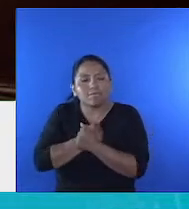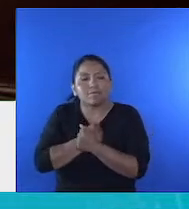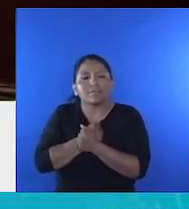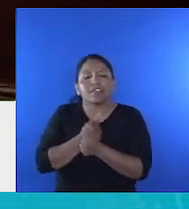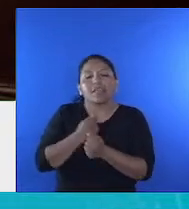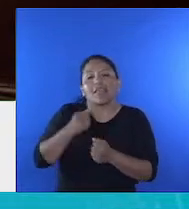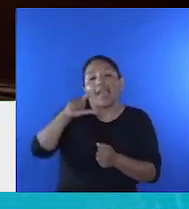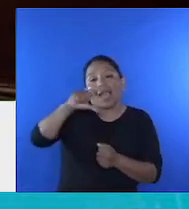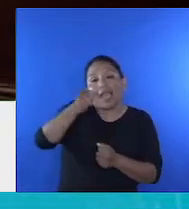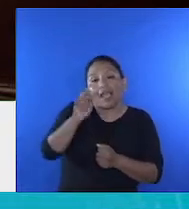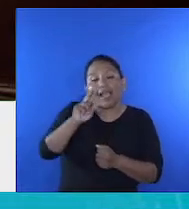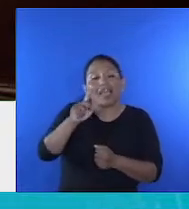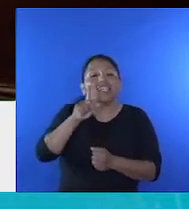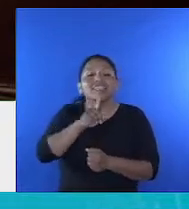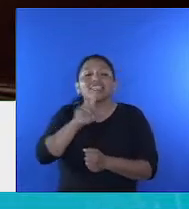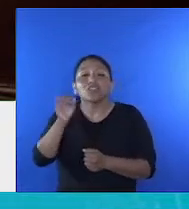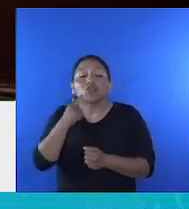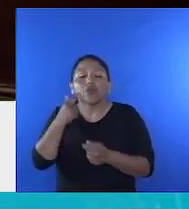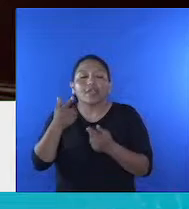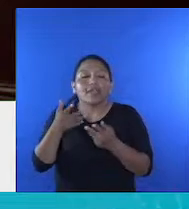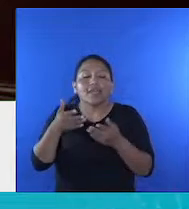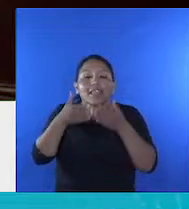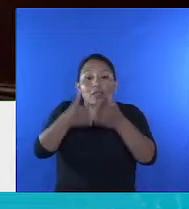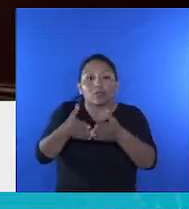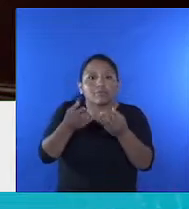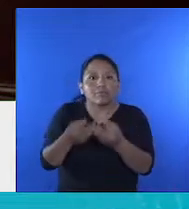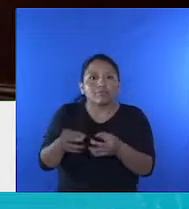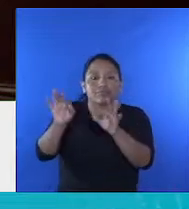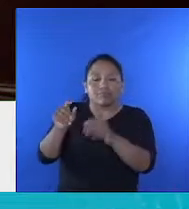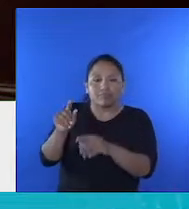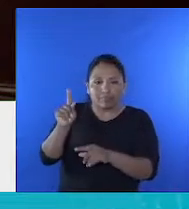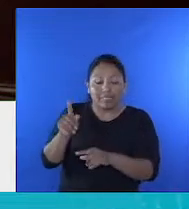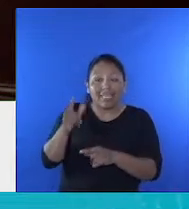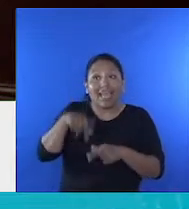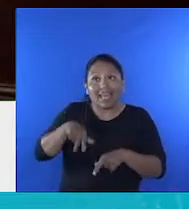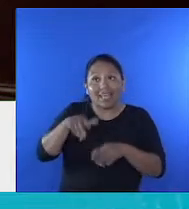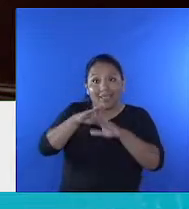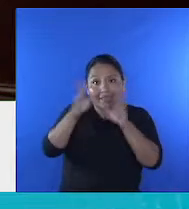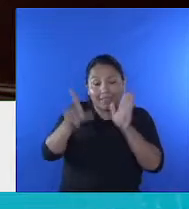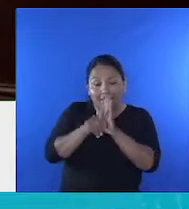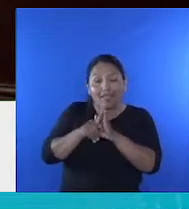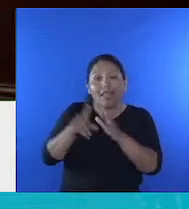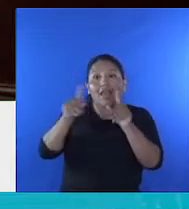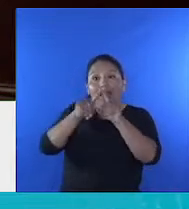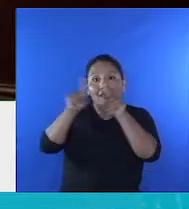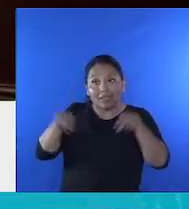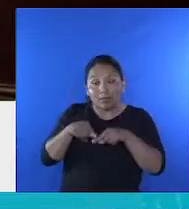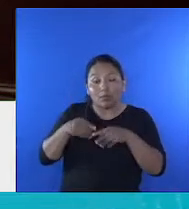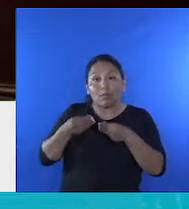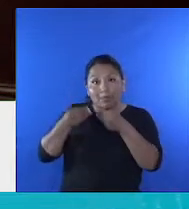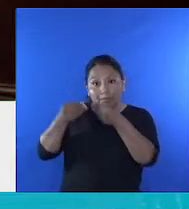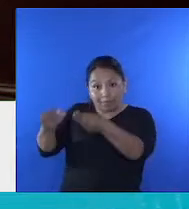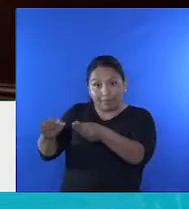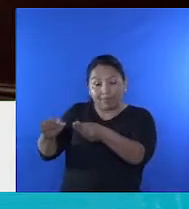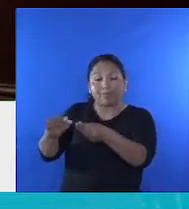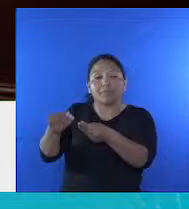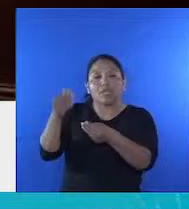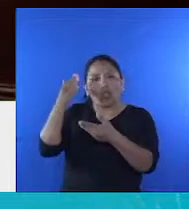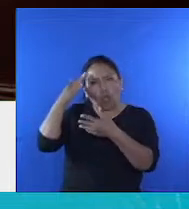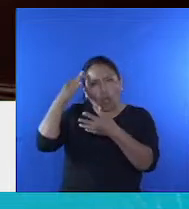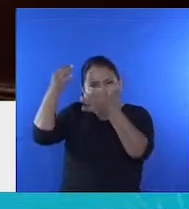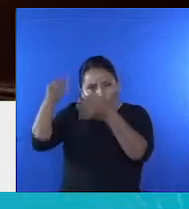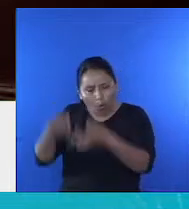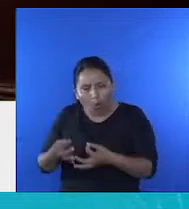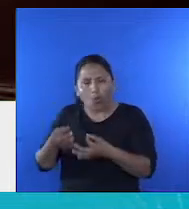Carlitos D'Aluisio, que es un sobreviviente del crucero. Esta Cámara le dio a Carlitos el diploma de honor